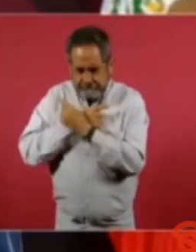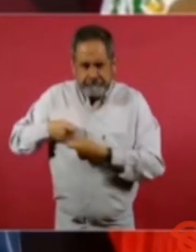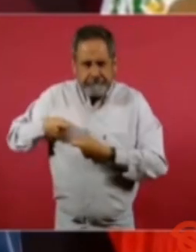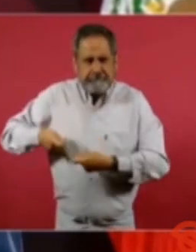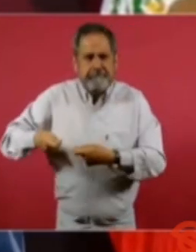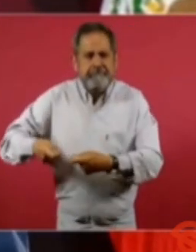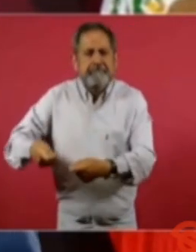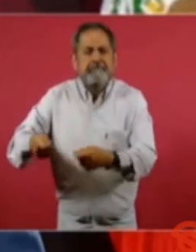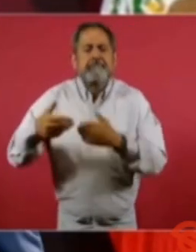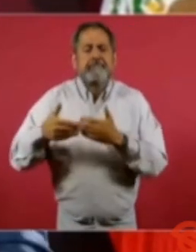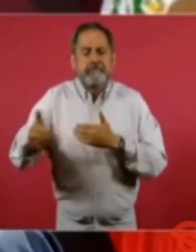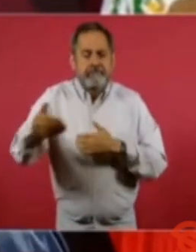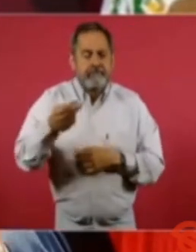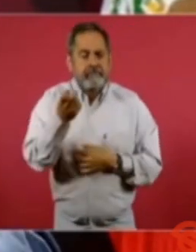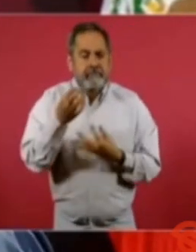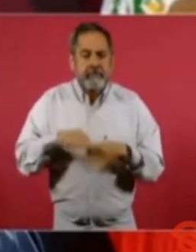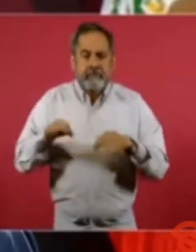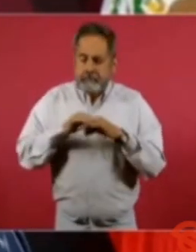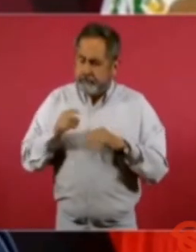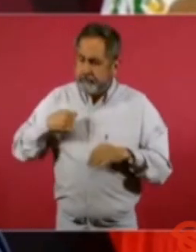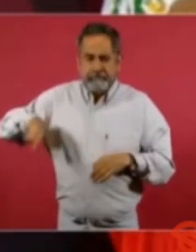que cuidemos